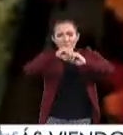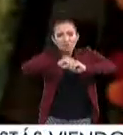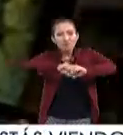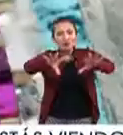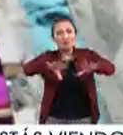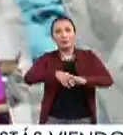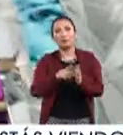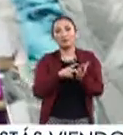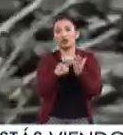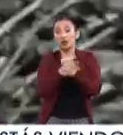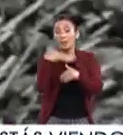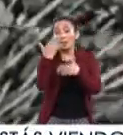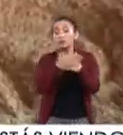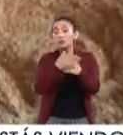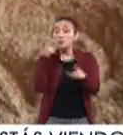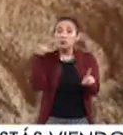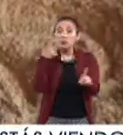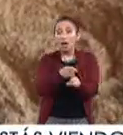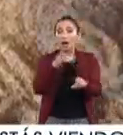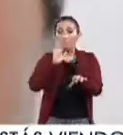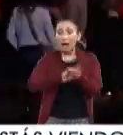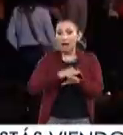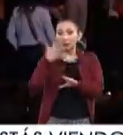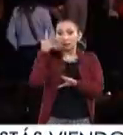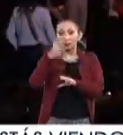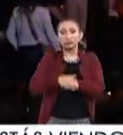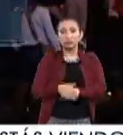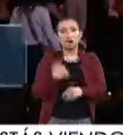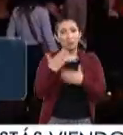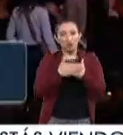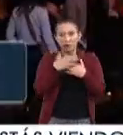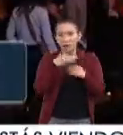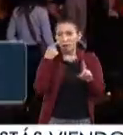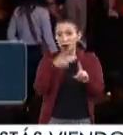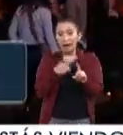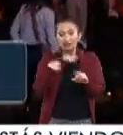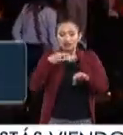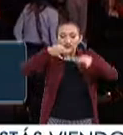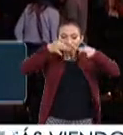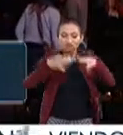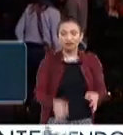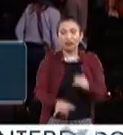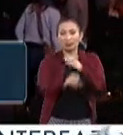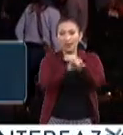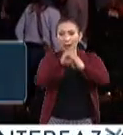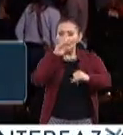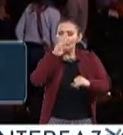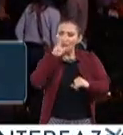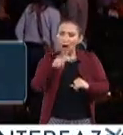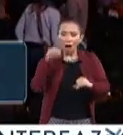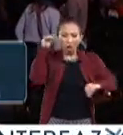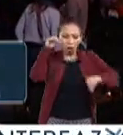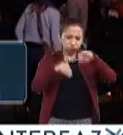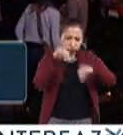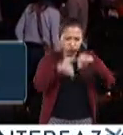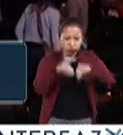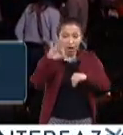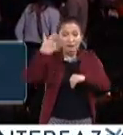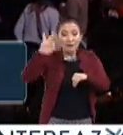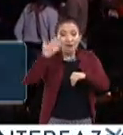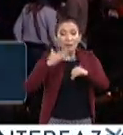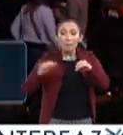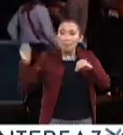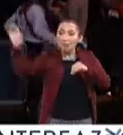este proyecto. La siguiente meta es ambiciosa. El próximo objetivo es consolidar la plataforma, es